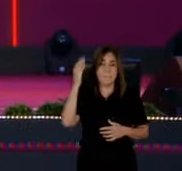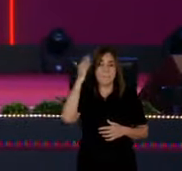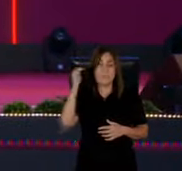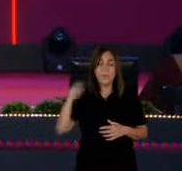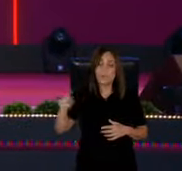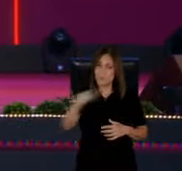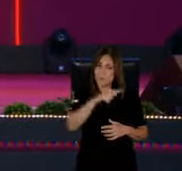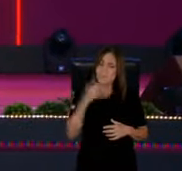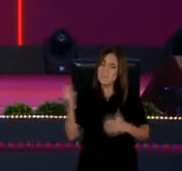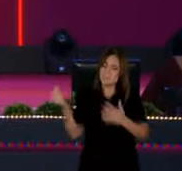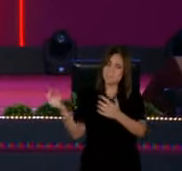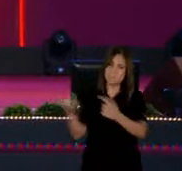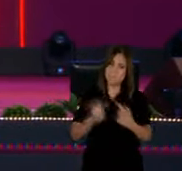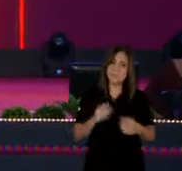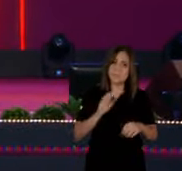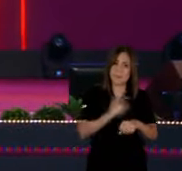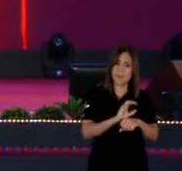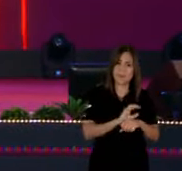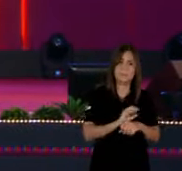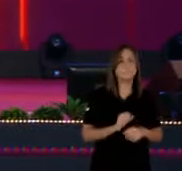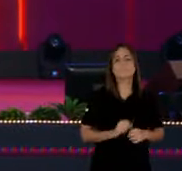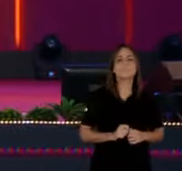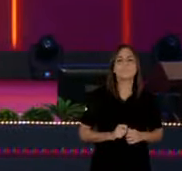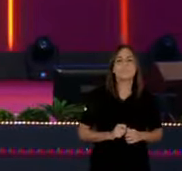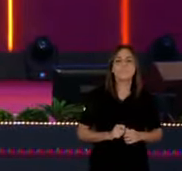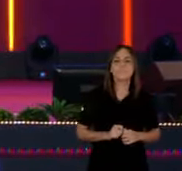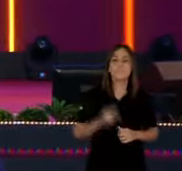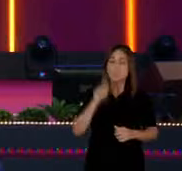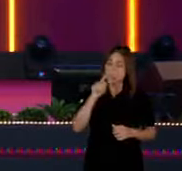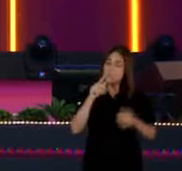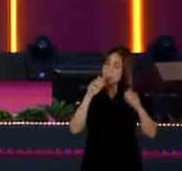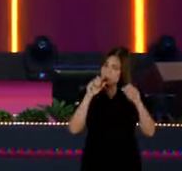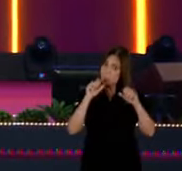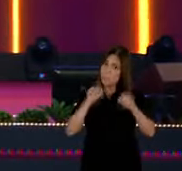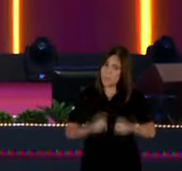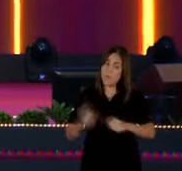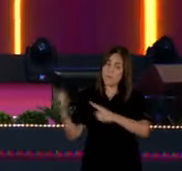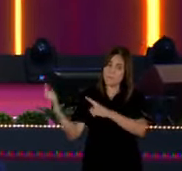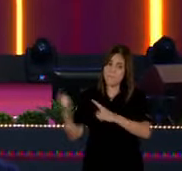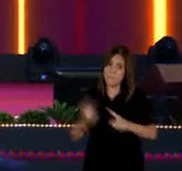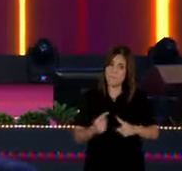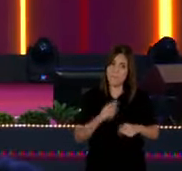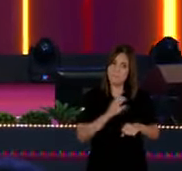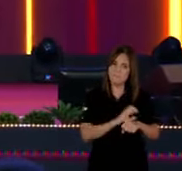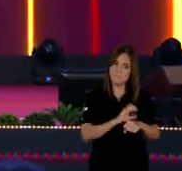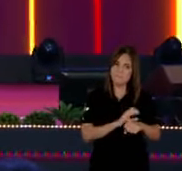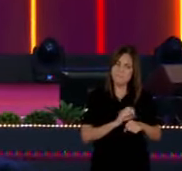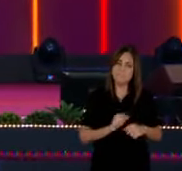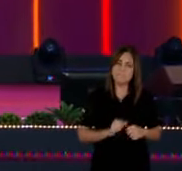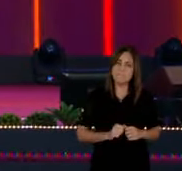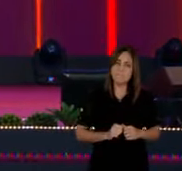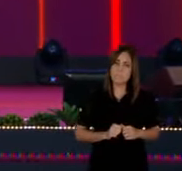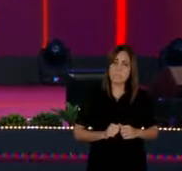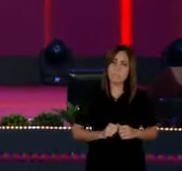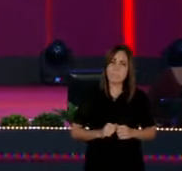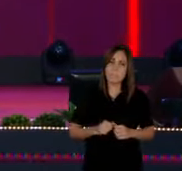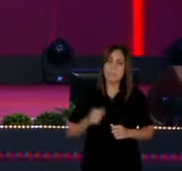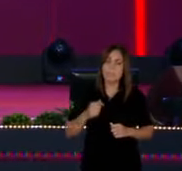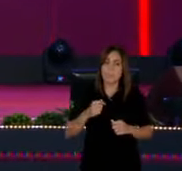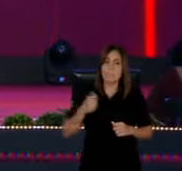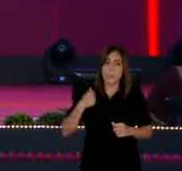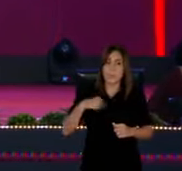diferentes medios a que pueda ser parte de esta experiencia. Nos bendice poder llegar a través de los diferentes